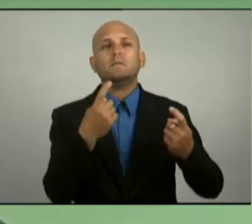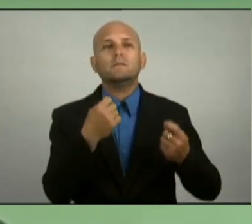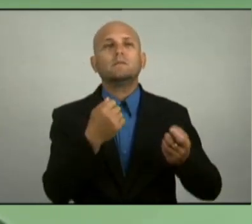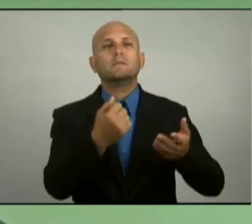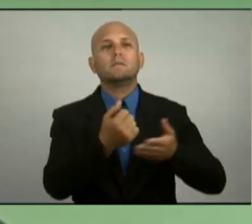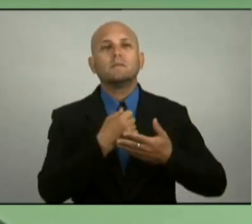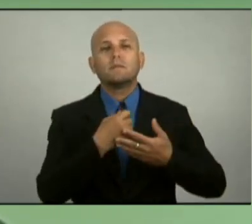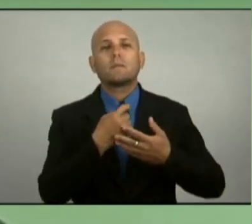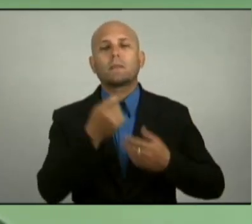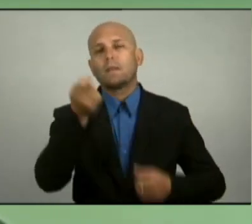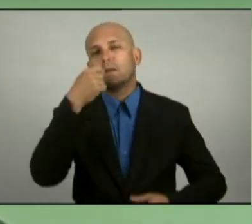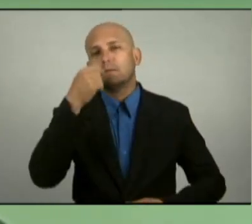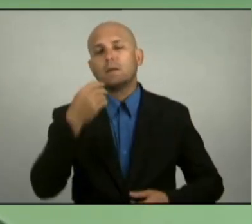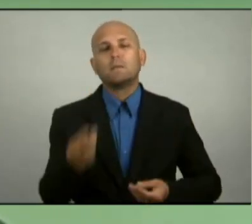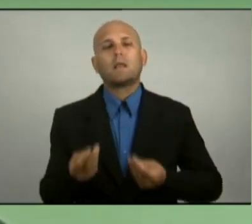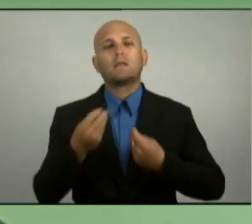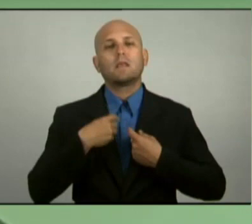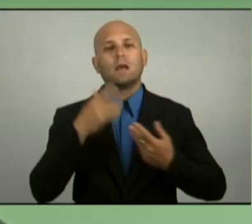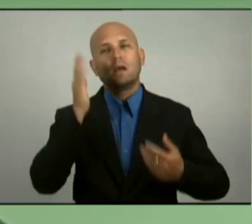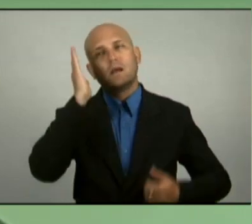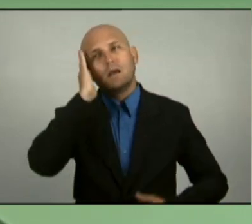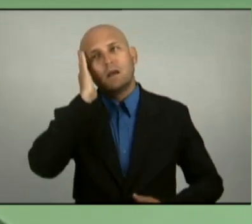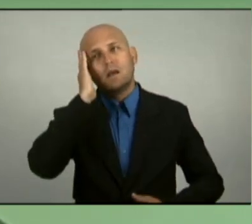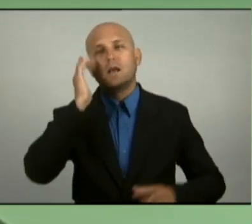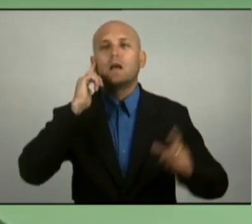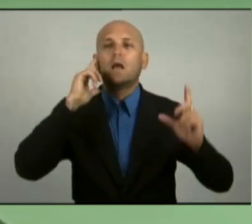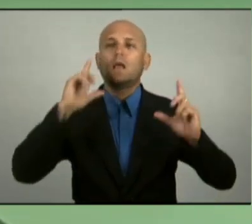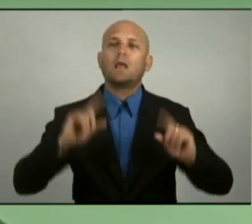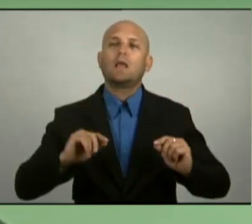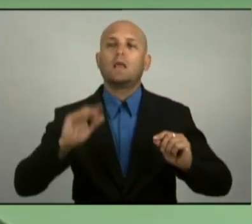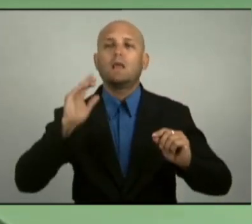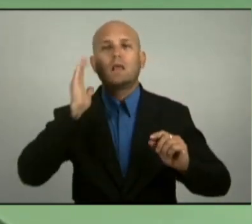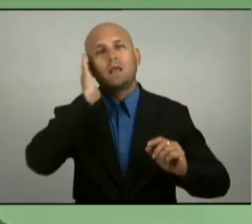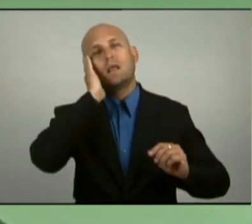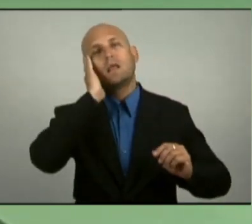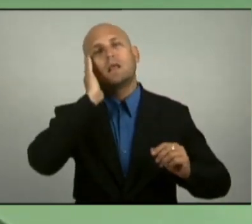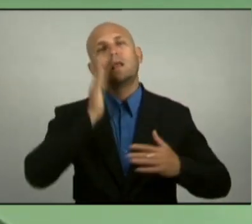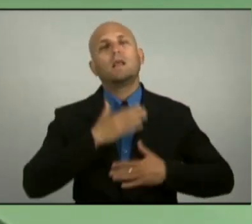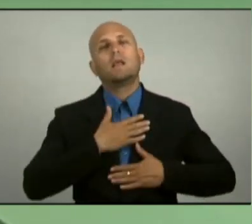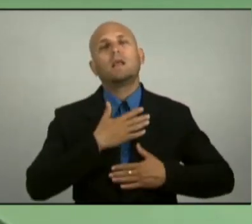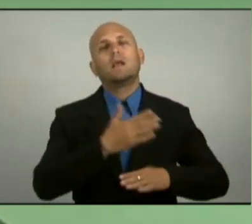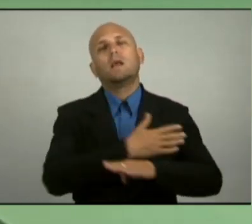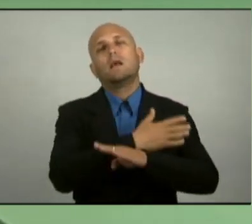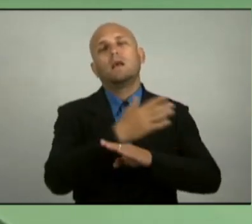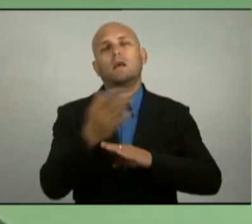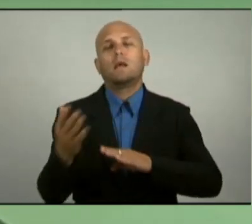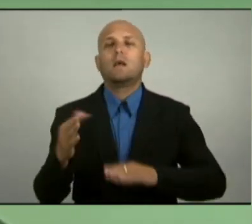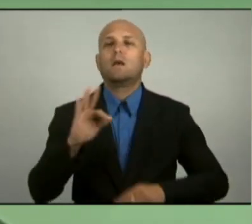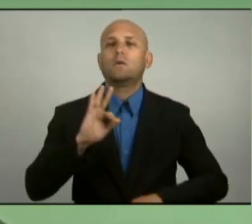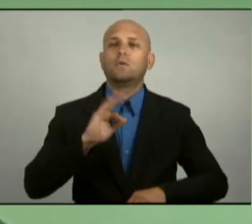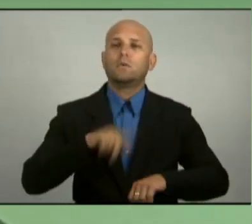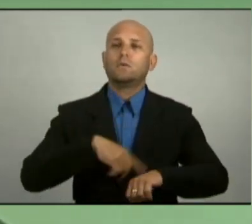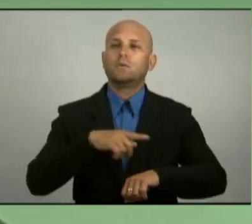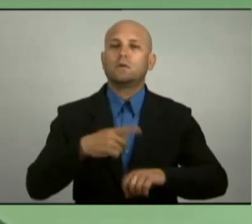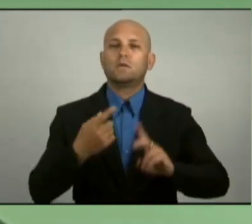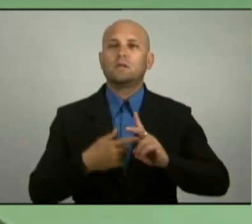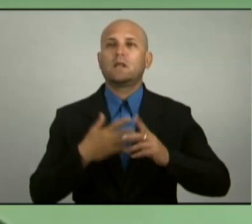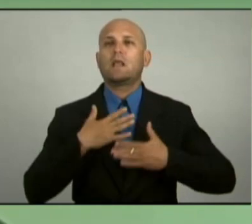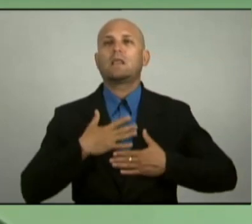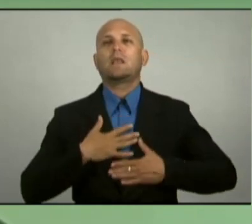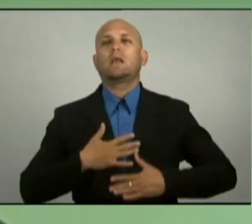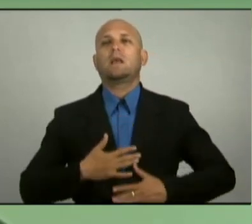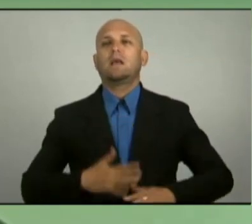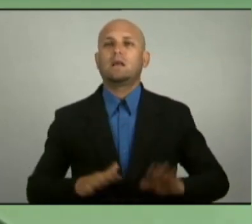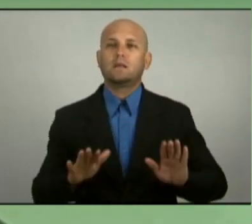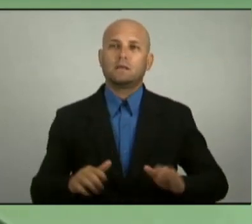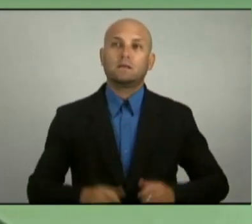una pastilla o una tableta que le permita eh dormir toda la noche descansar resolver los problemas y